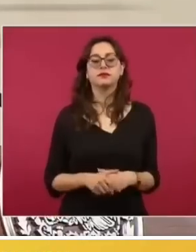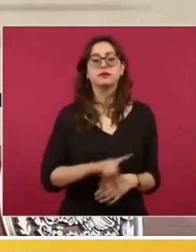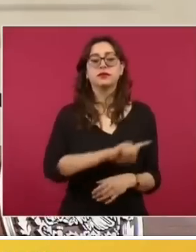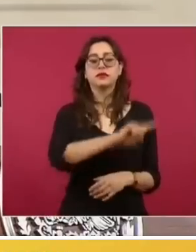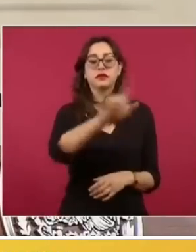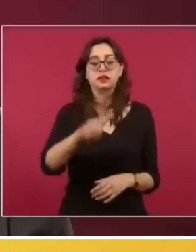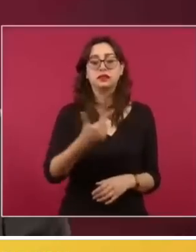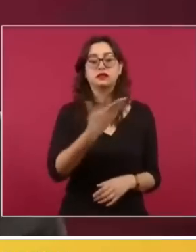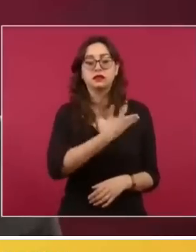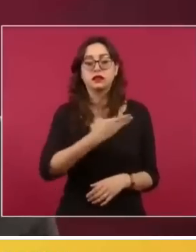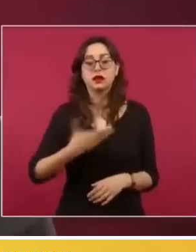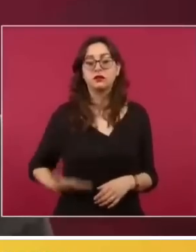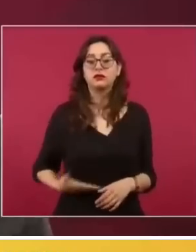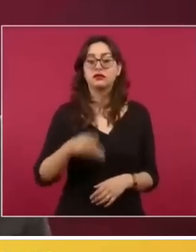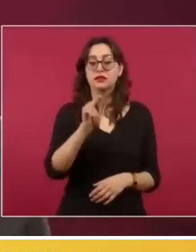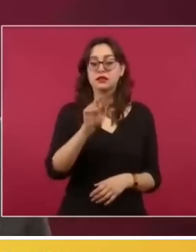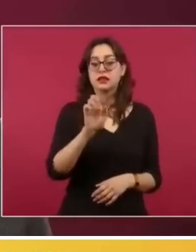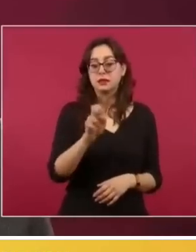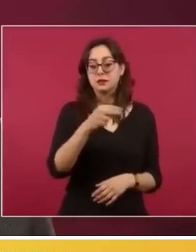aunque lo van a ver.